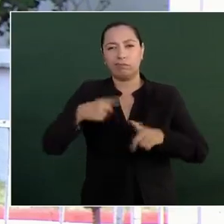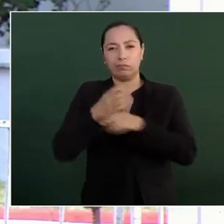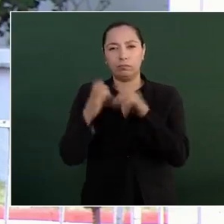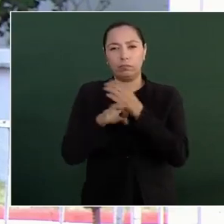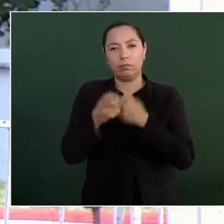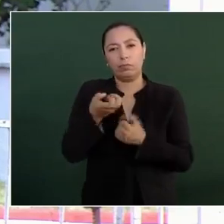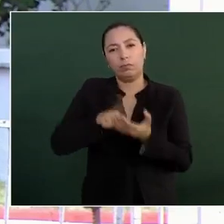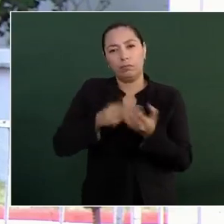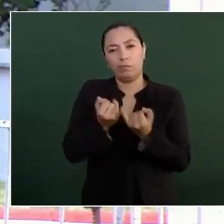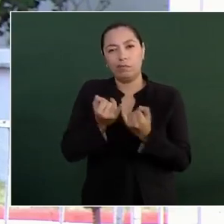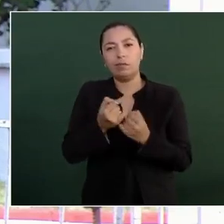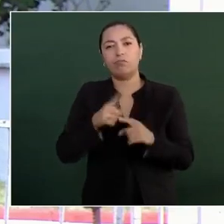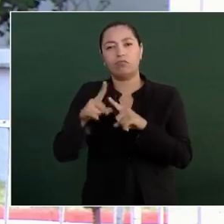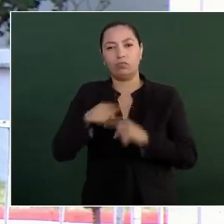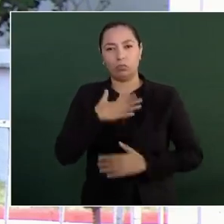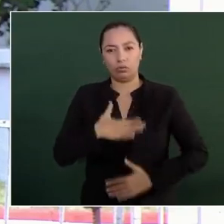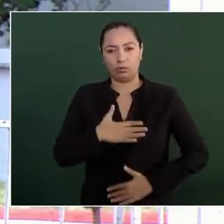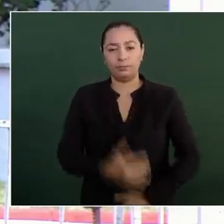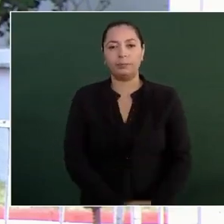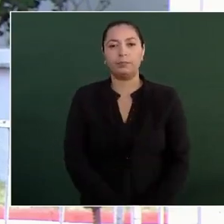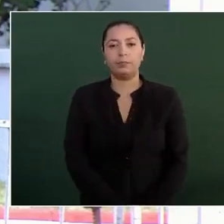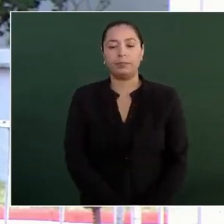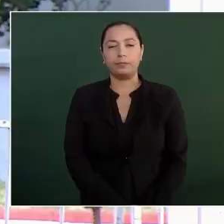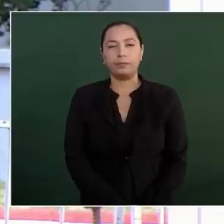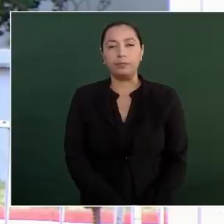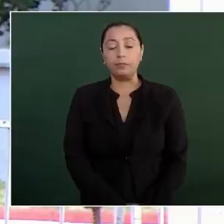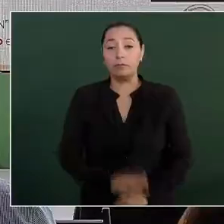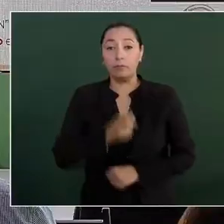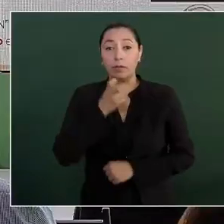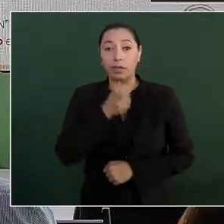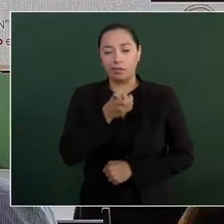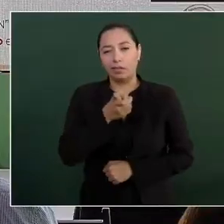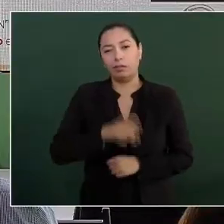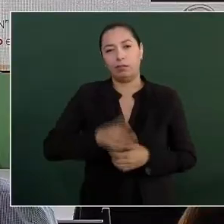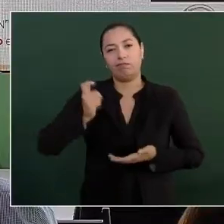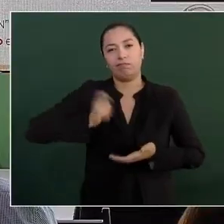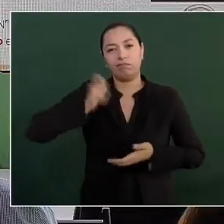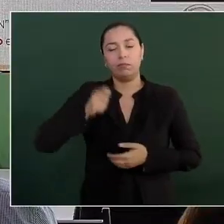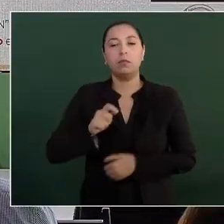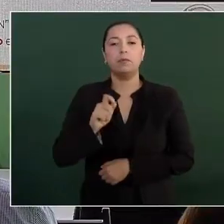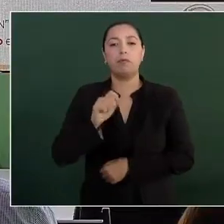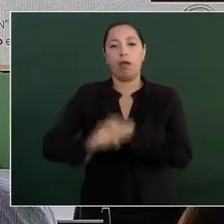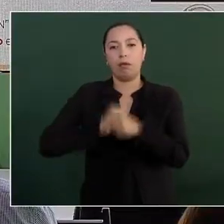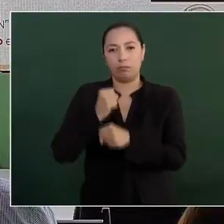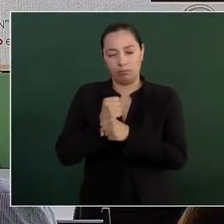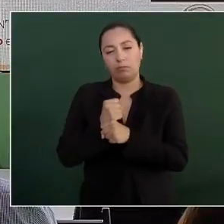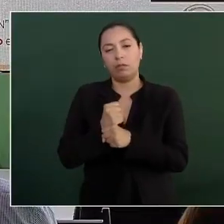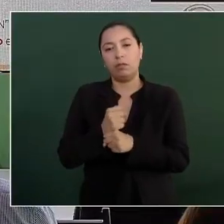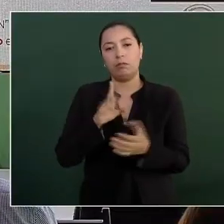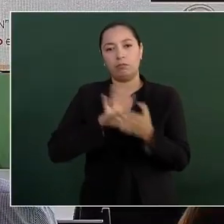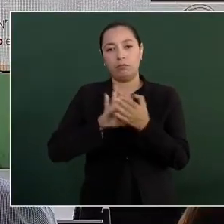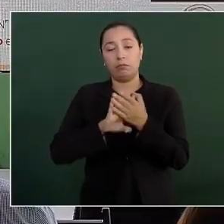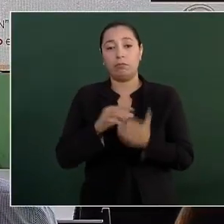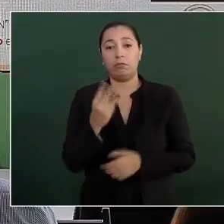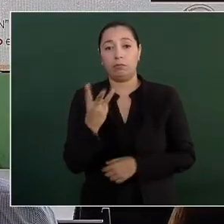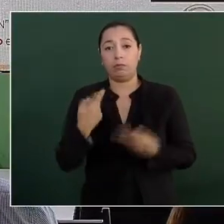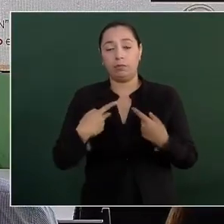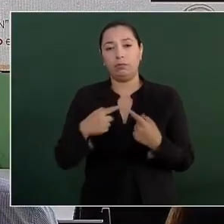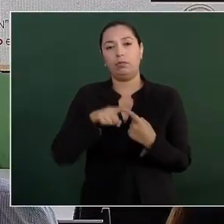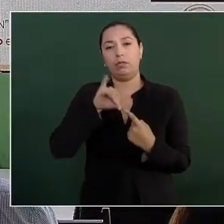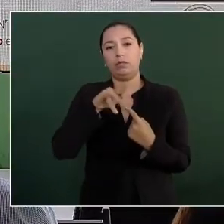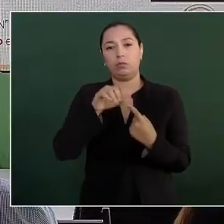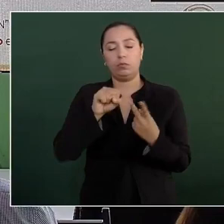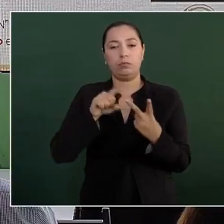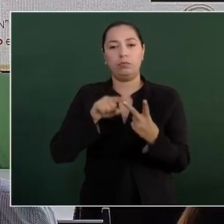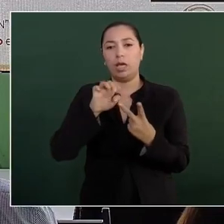administración de justicia. Adelante. Y esa sentencia de 20 años de prisión a estas tres personas, Jesús, Herminio y Carlos